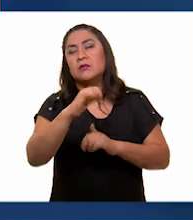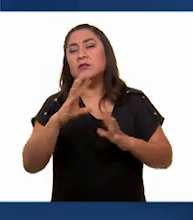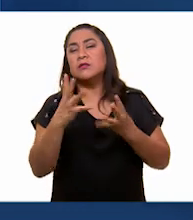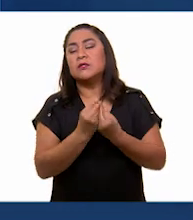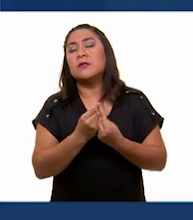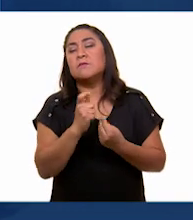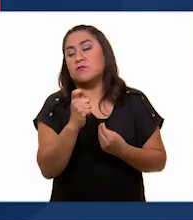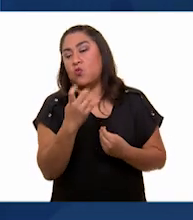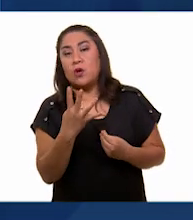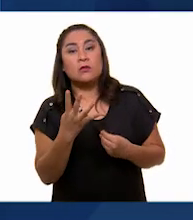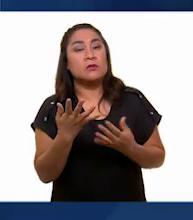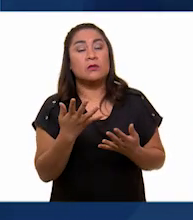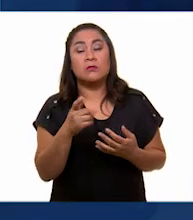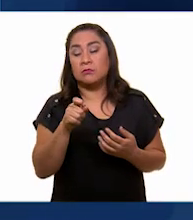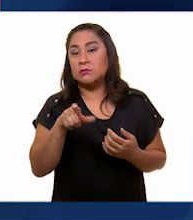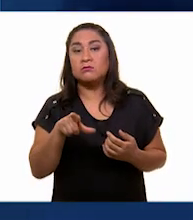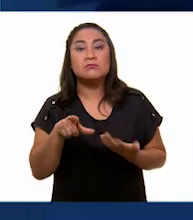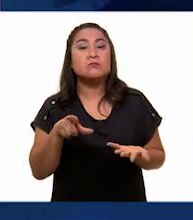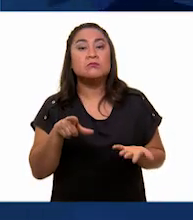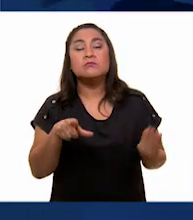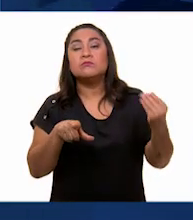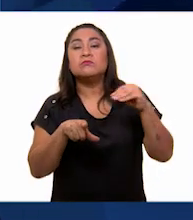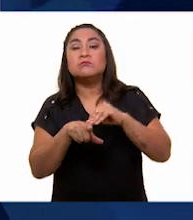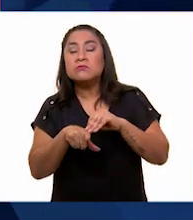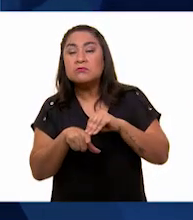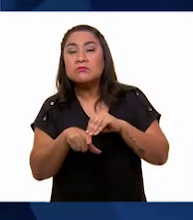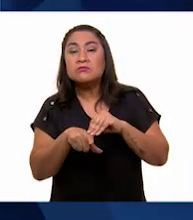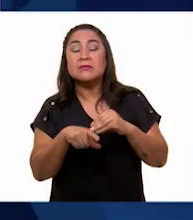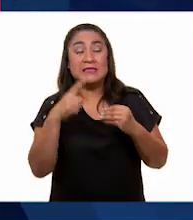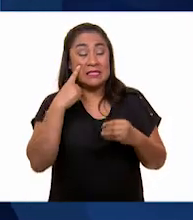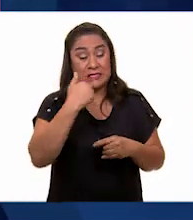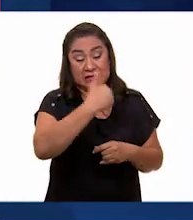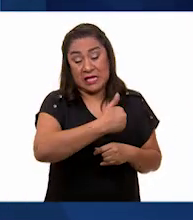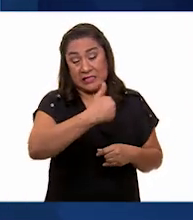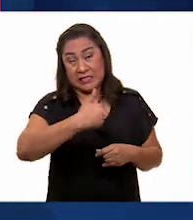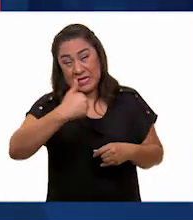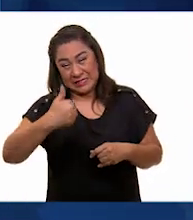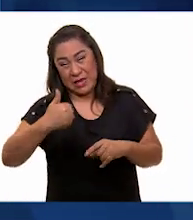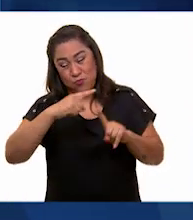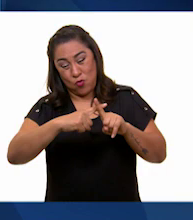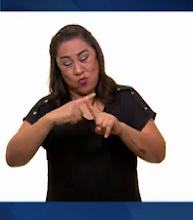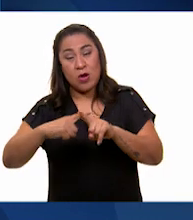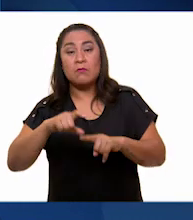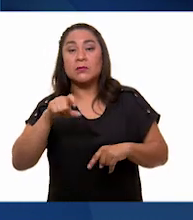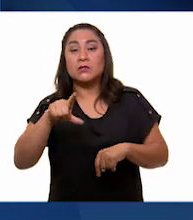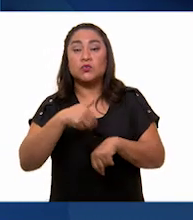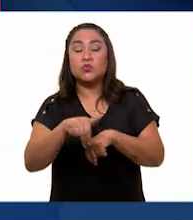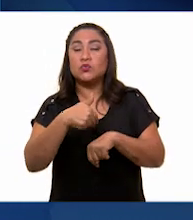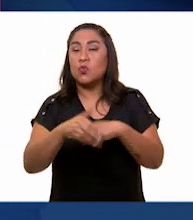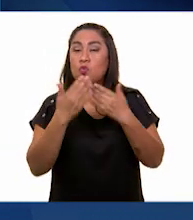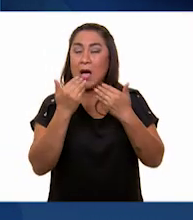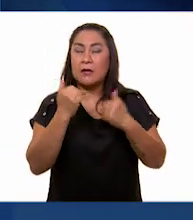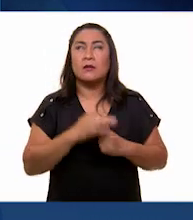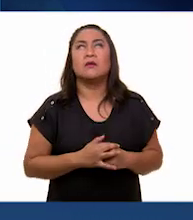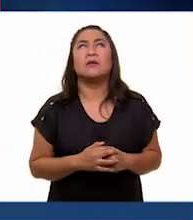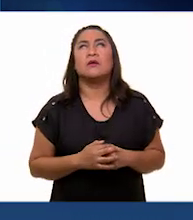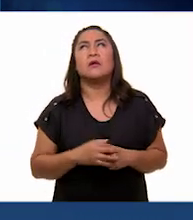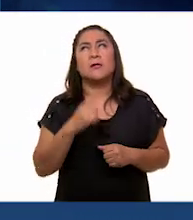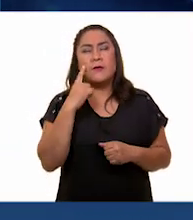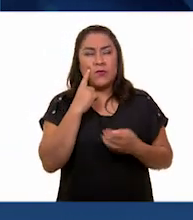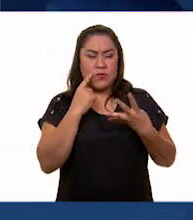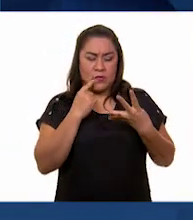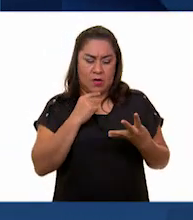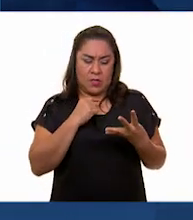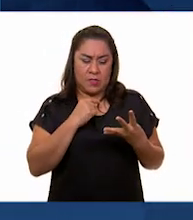colocan 24, pero no 27. En los múltiplos de 6 no está el número 27. Déjame pensar. Múltiplos de 4